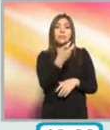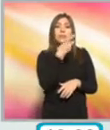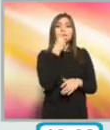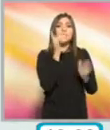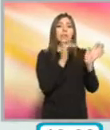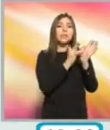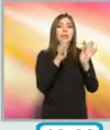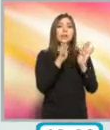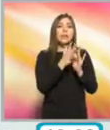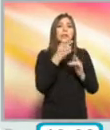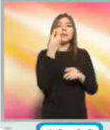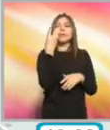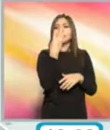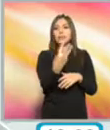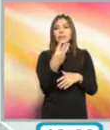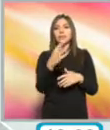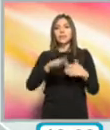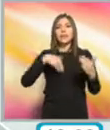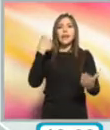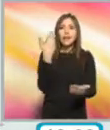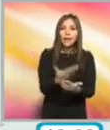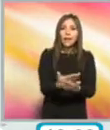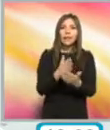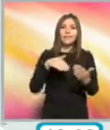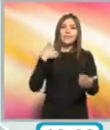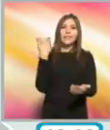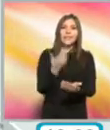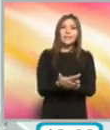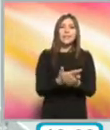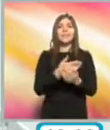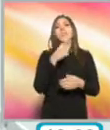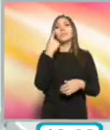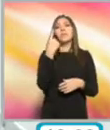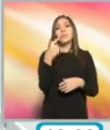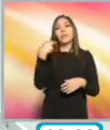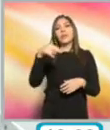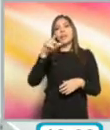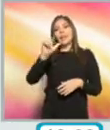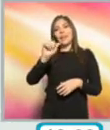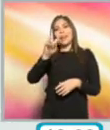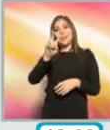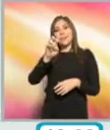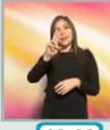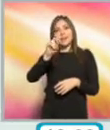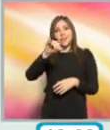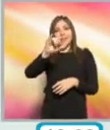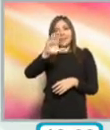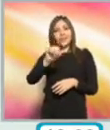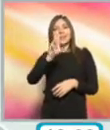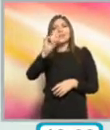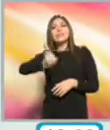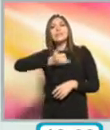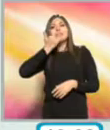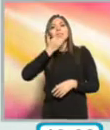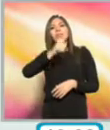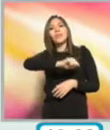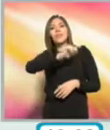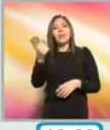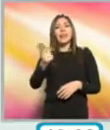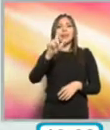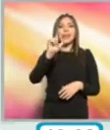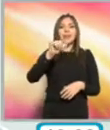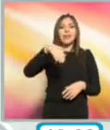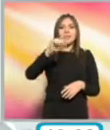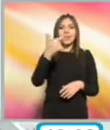3 caídas. En una de ellas, la Verónica, no confundir, tío Alberto, con la Magdalena, que era